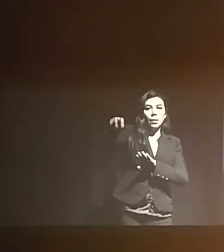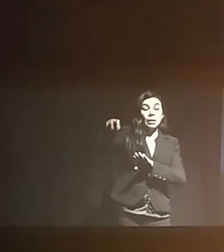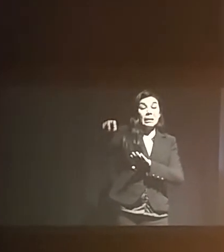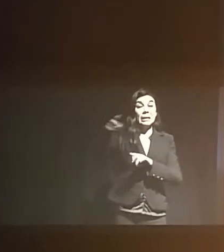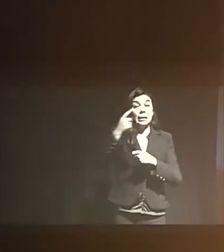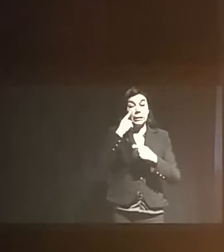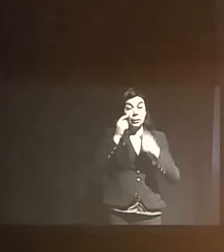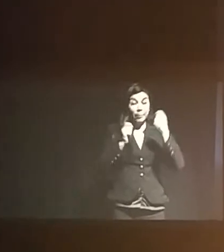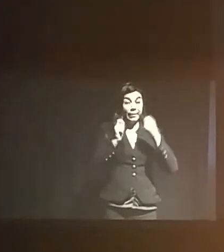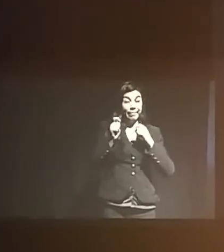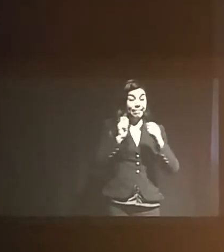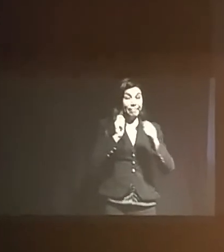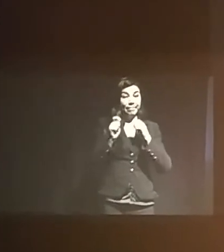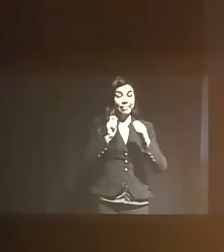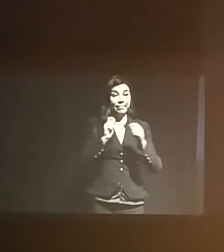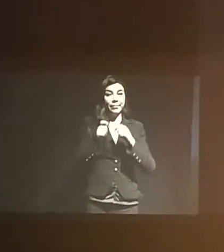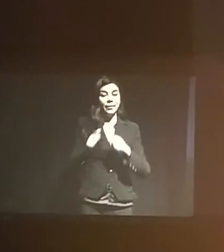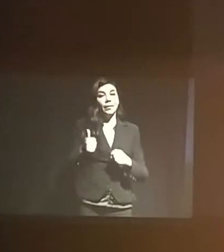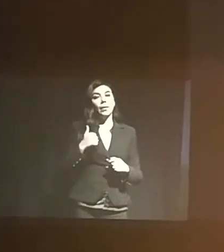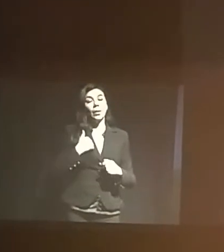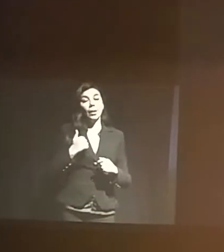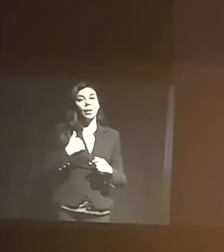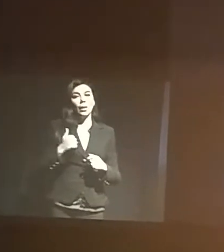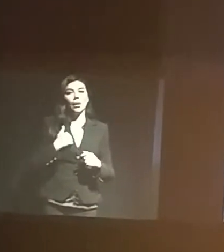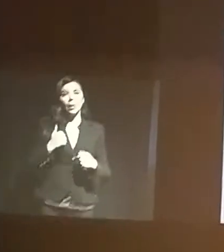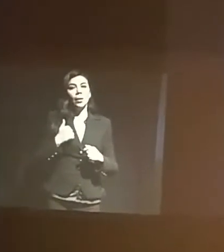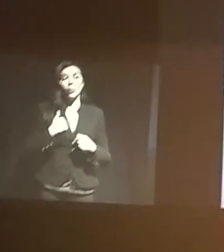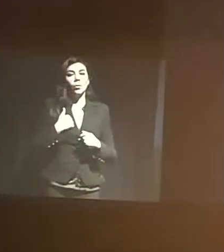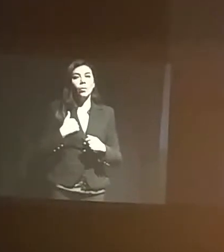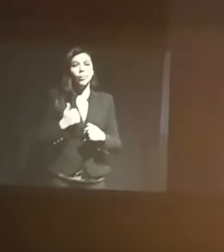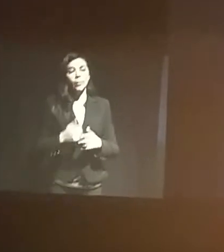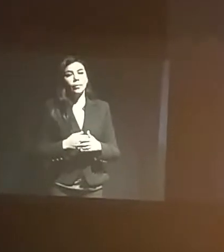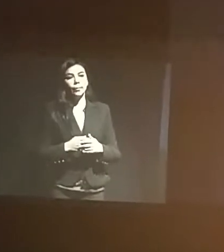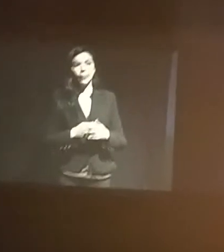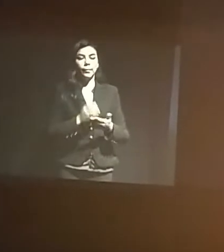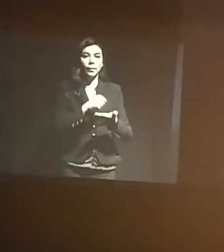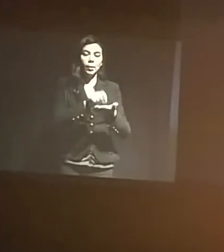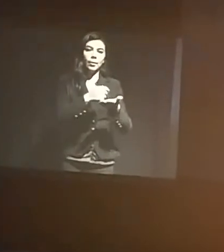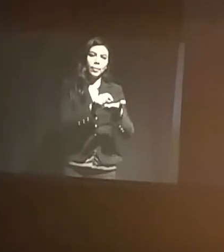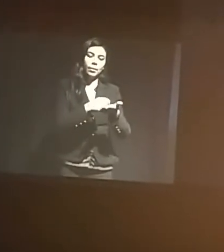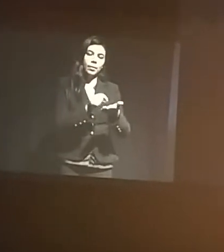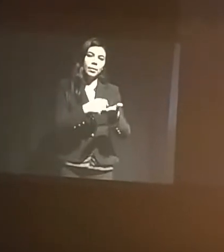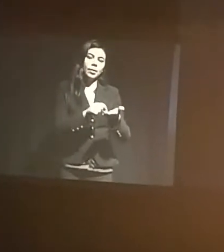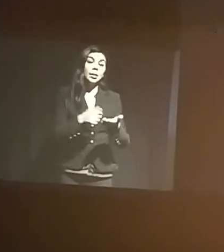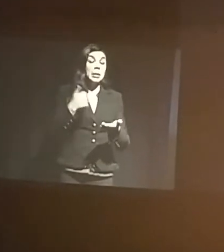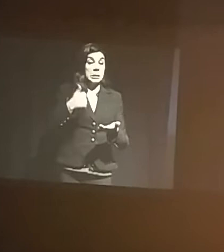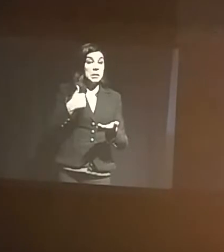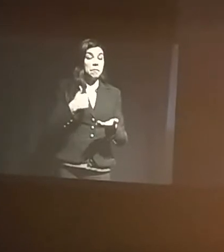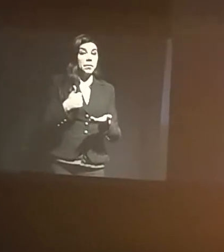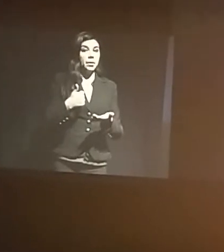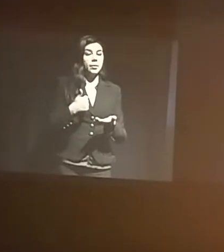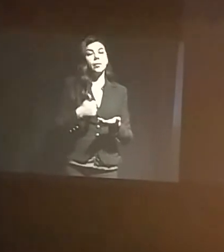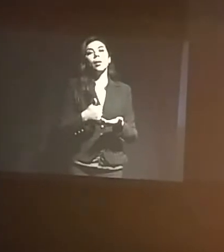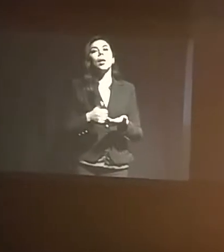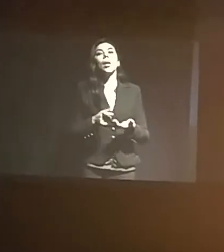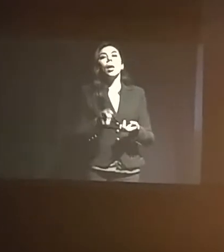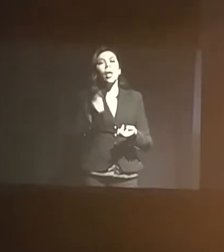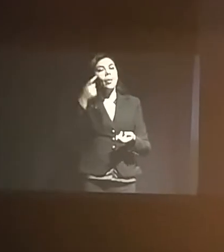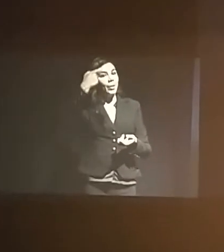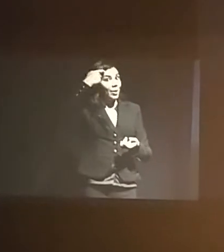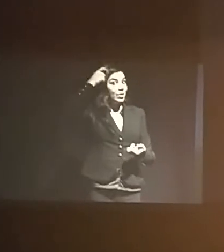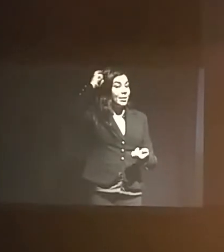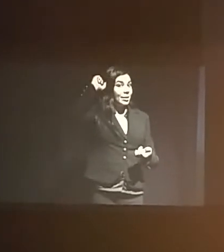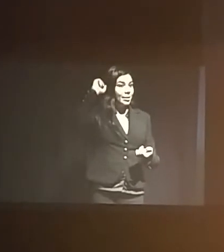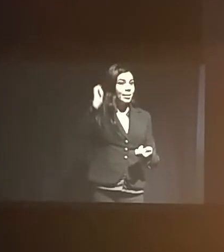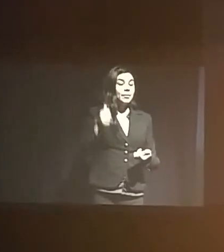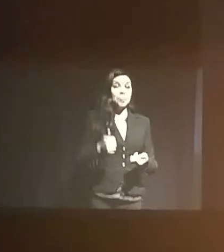peligrosa. Tiene que igual cumplir con los requerimientos de pendiente. Pero se ve súper buena, entonces, para llamar a concientizar